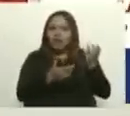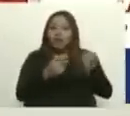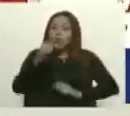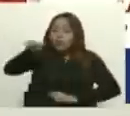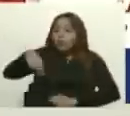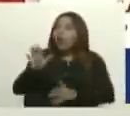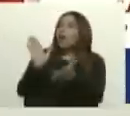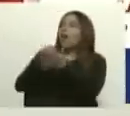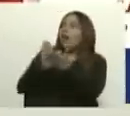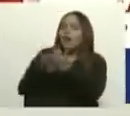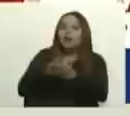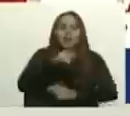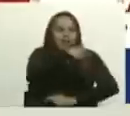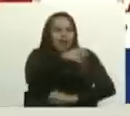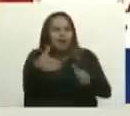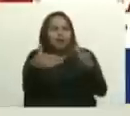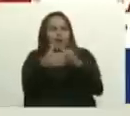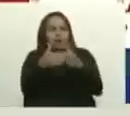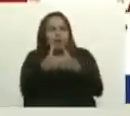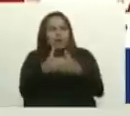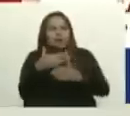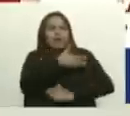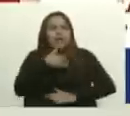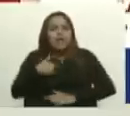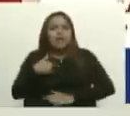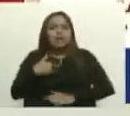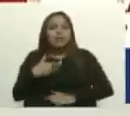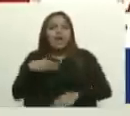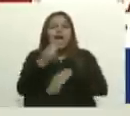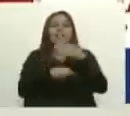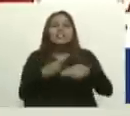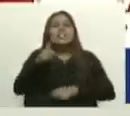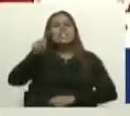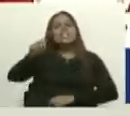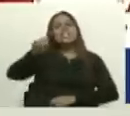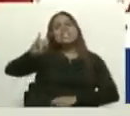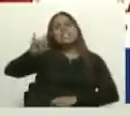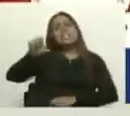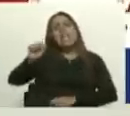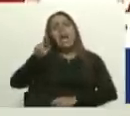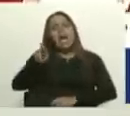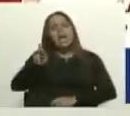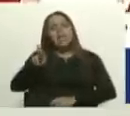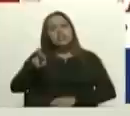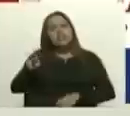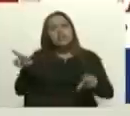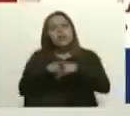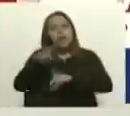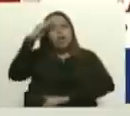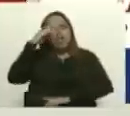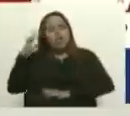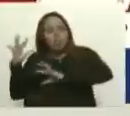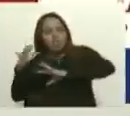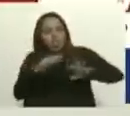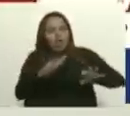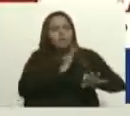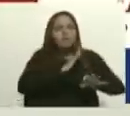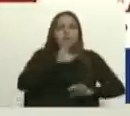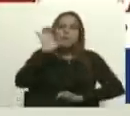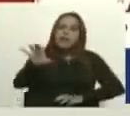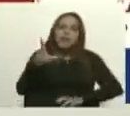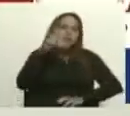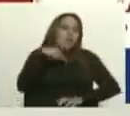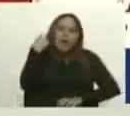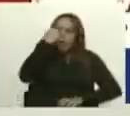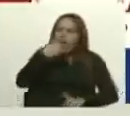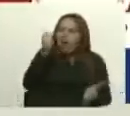dígame usted, aquellos inmorales que trataron de invocar el TIAR, invasión contra su propia patria, no tienen moral